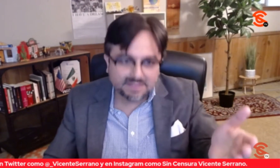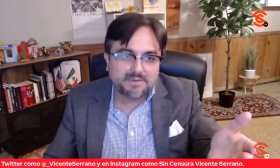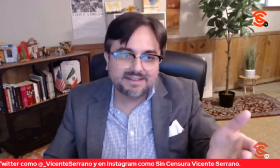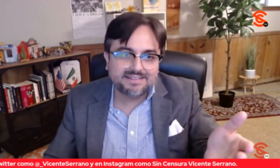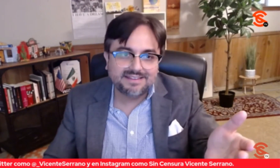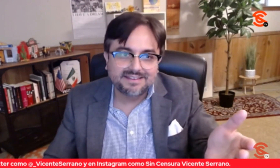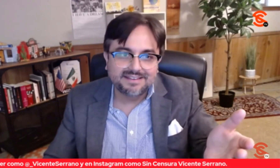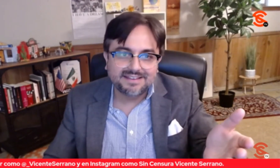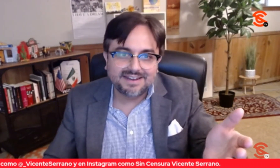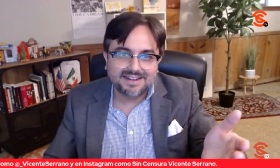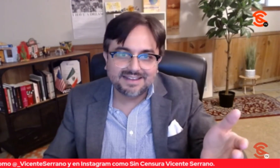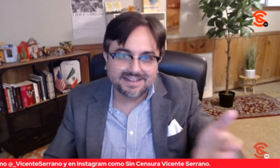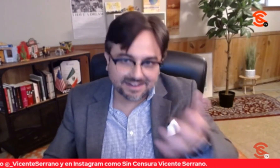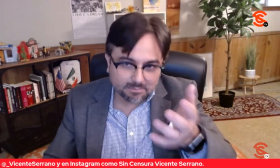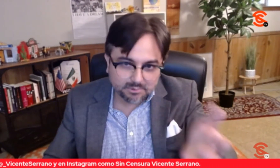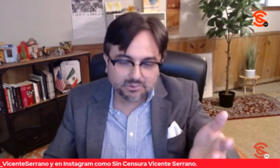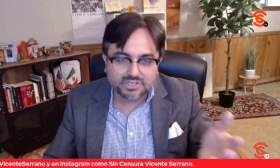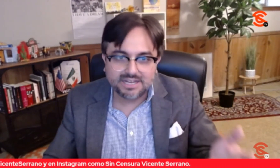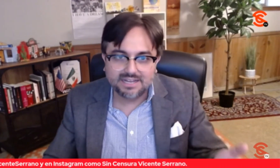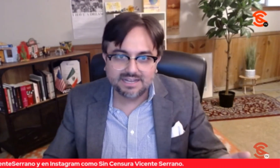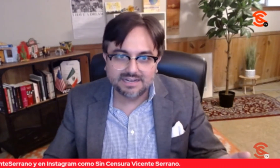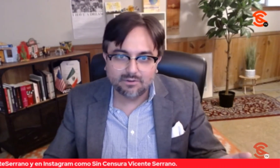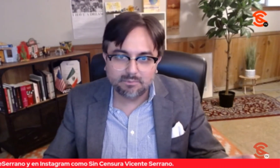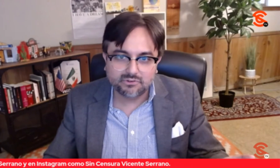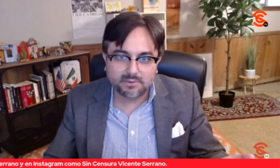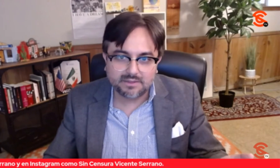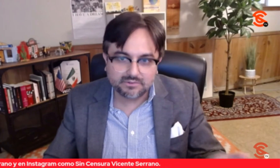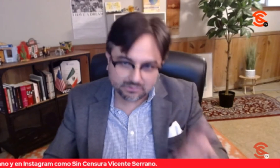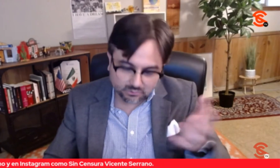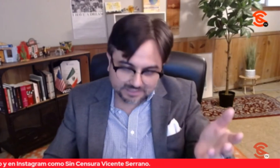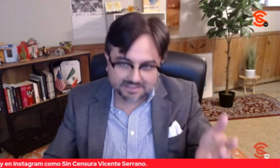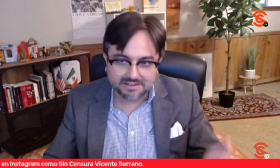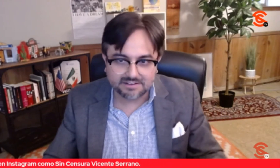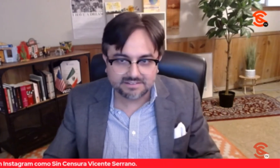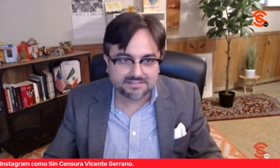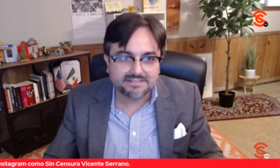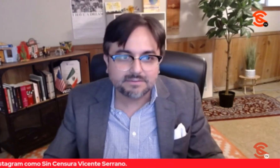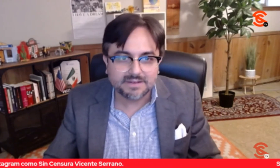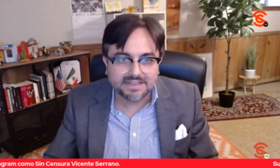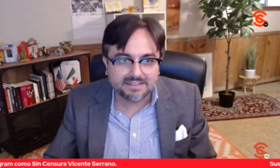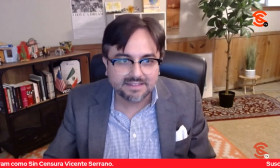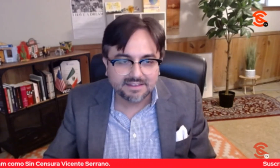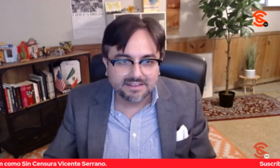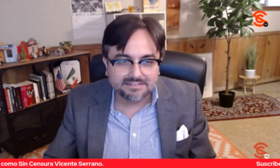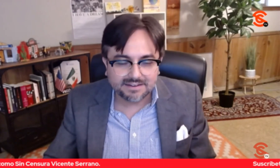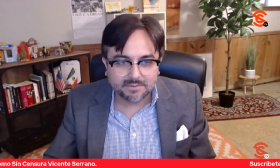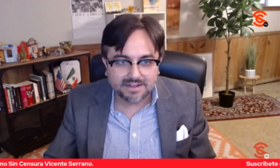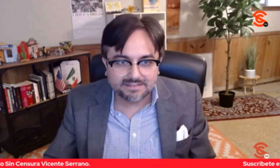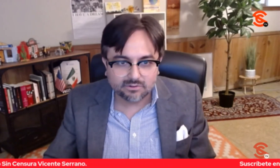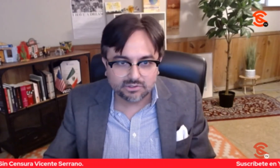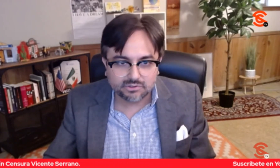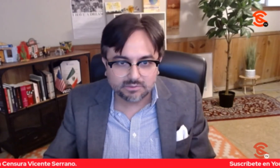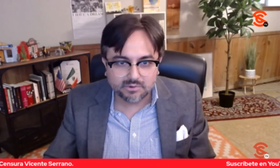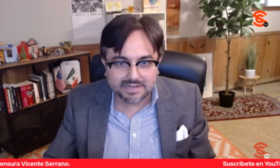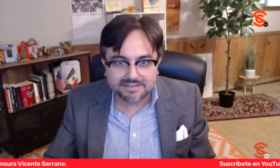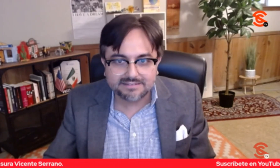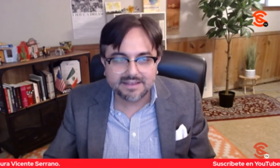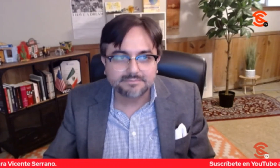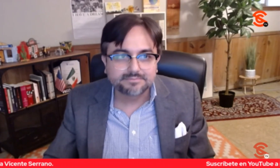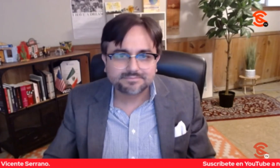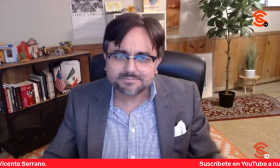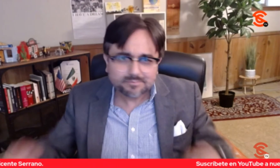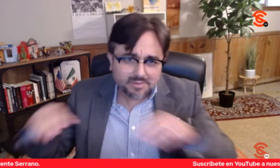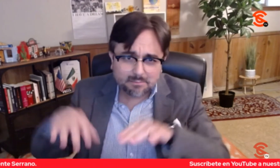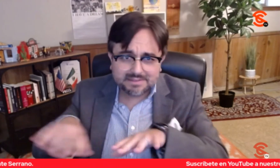esta es la parte en la que le reprocha a López Obrador si no es falta de sensibilidad celebrar ante los hechos de